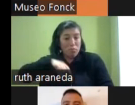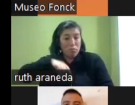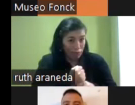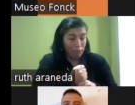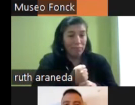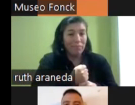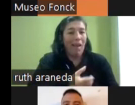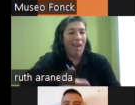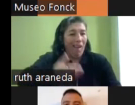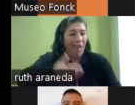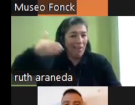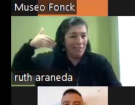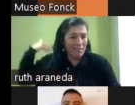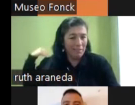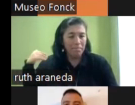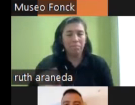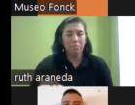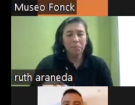territorio. Y,